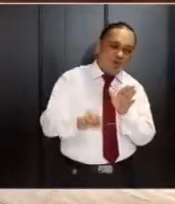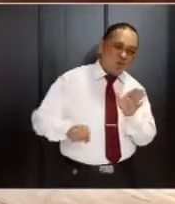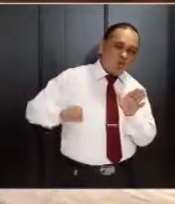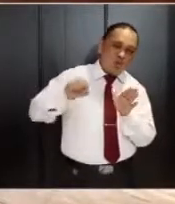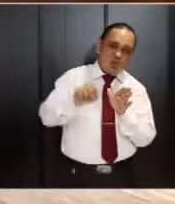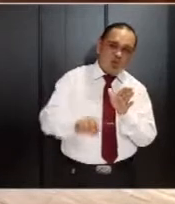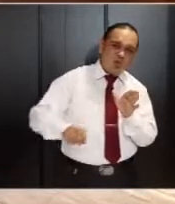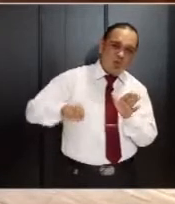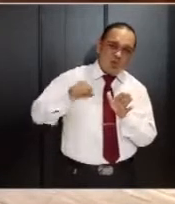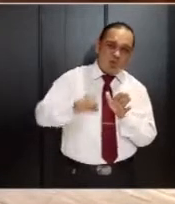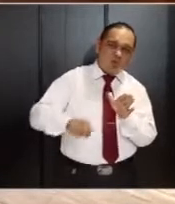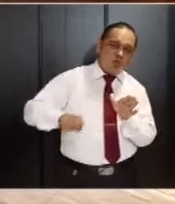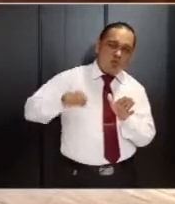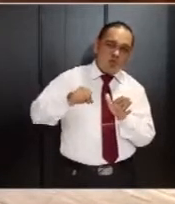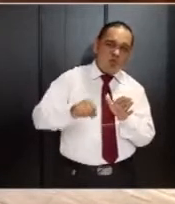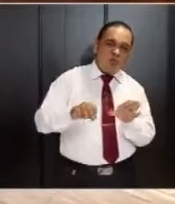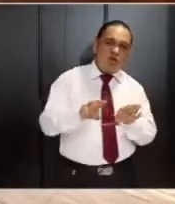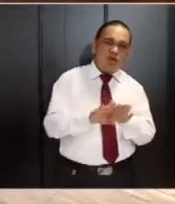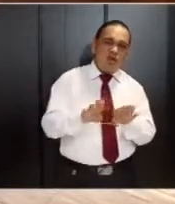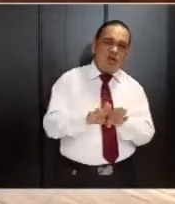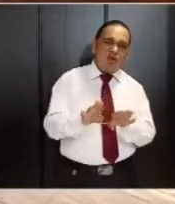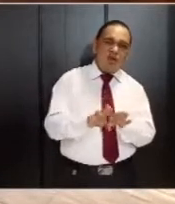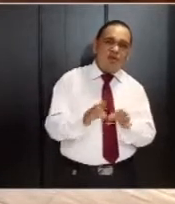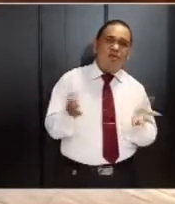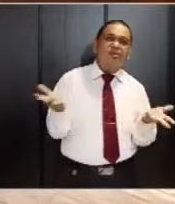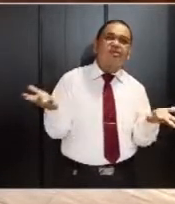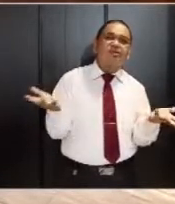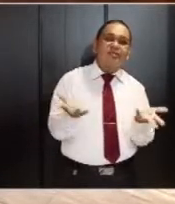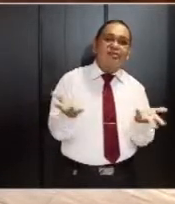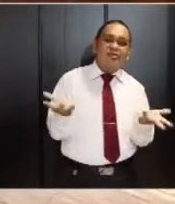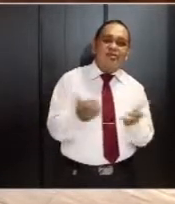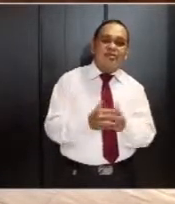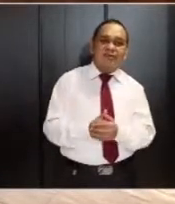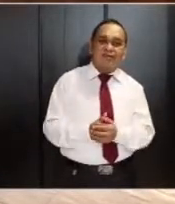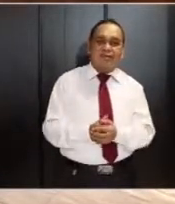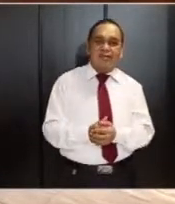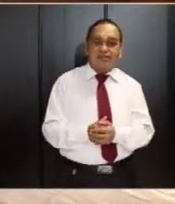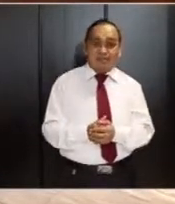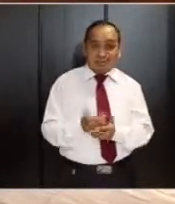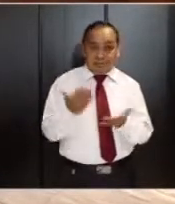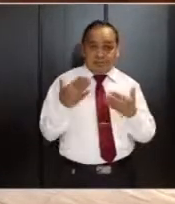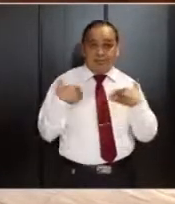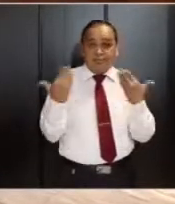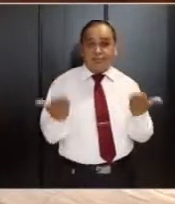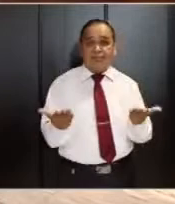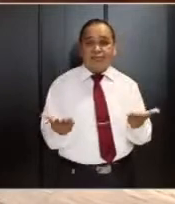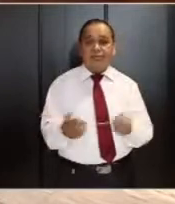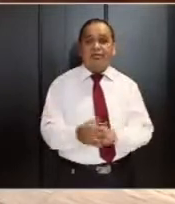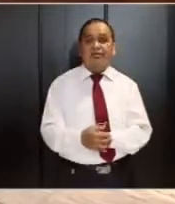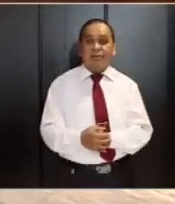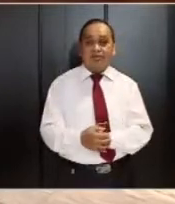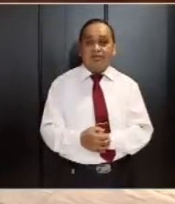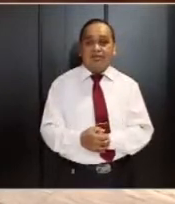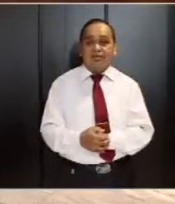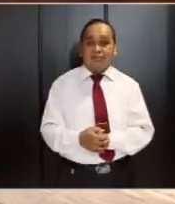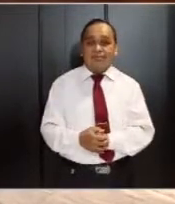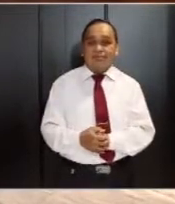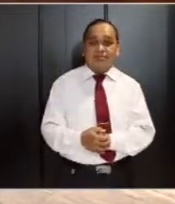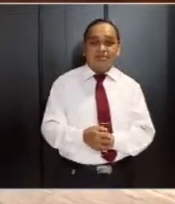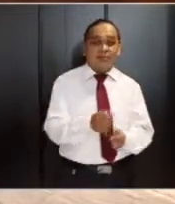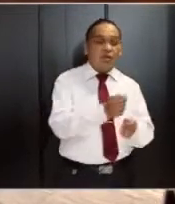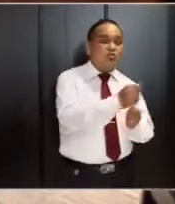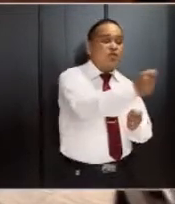¿Ustedes confían en que no les dieron a su hermanita? ¿Confía? Sí, en realidad yo vi cómo lo repartieron y era